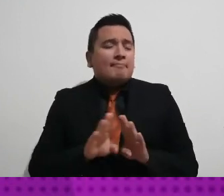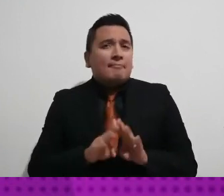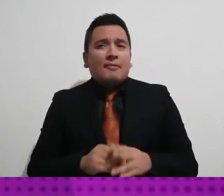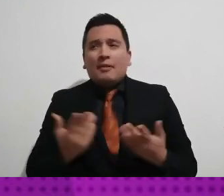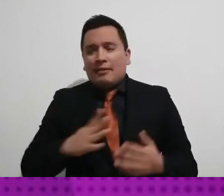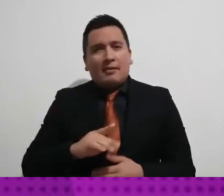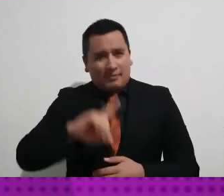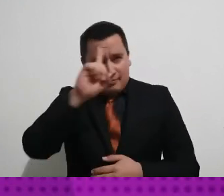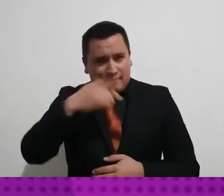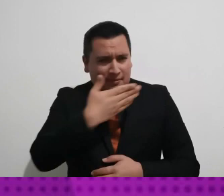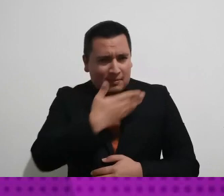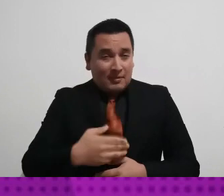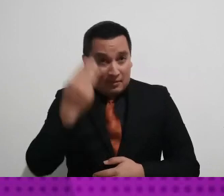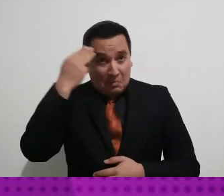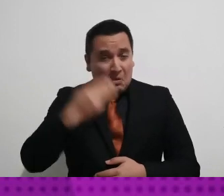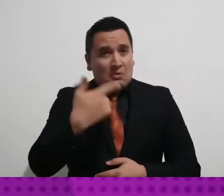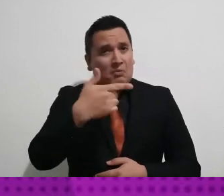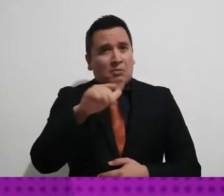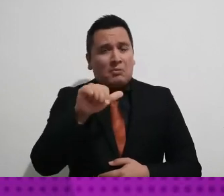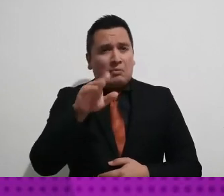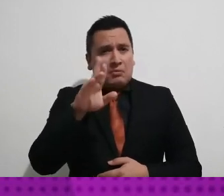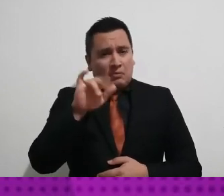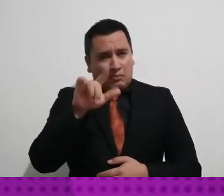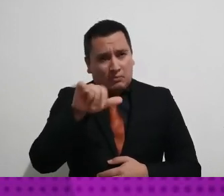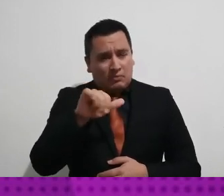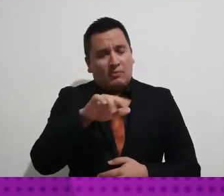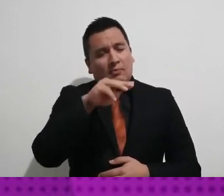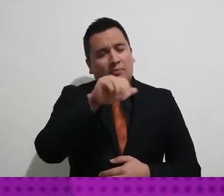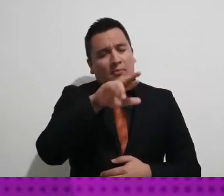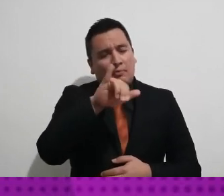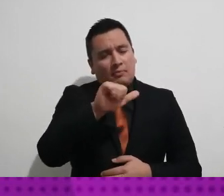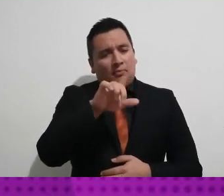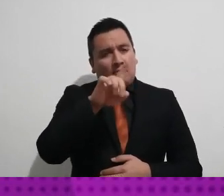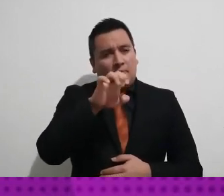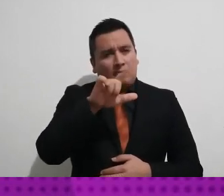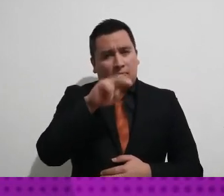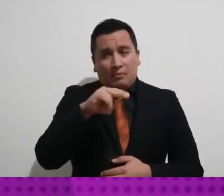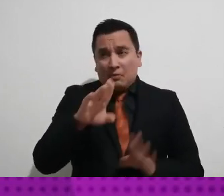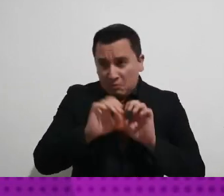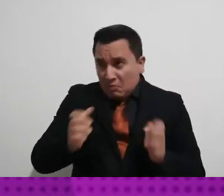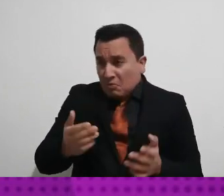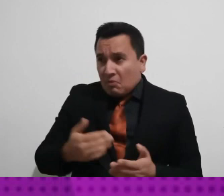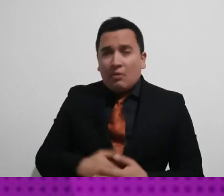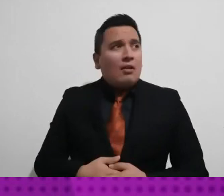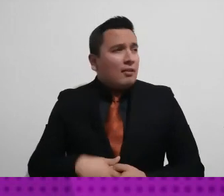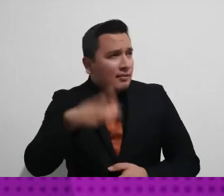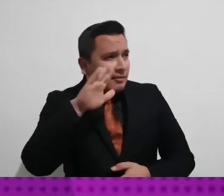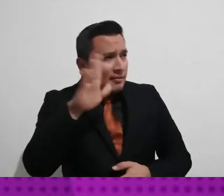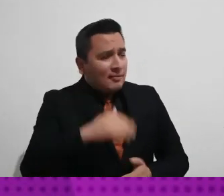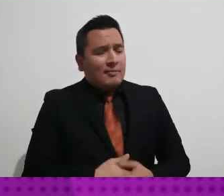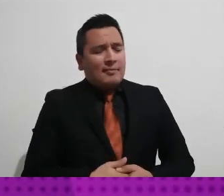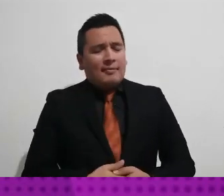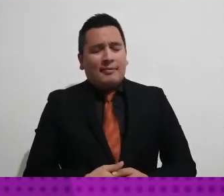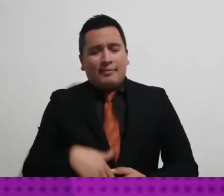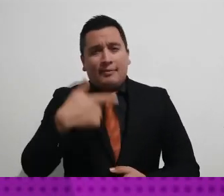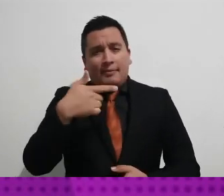forma de hacerlo con la consejera presidenta, la maestra Gabriela María de León Farías. Consejera presidenta, ¿cómo está? ¡Feliz año!